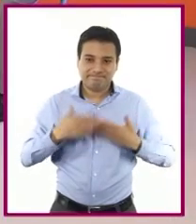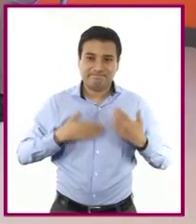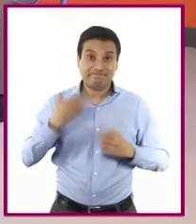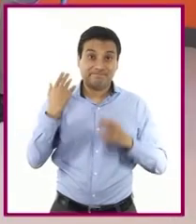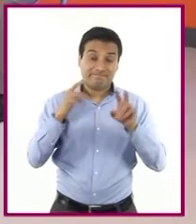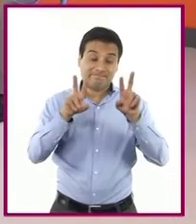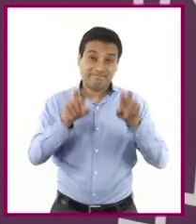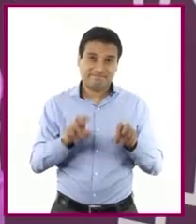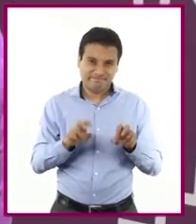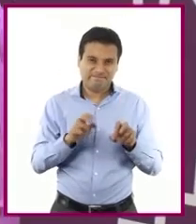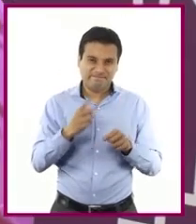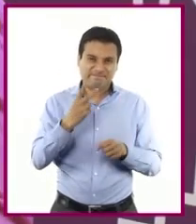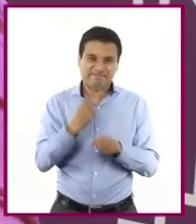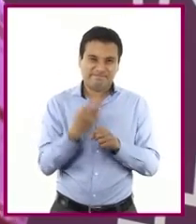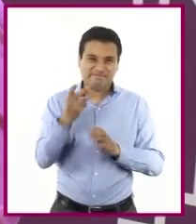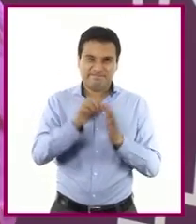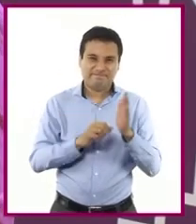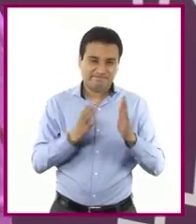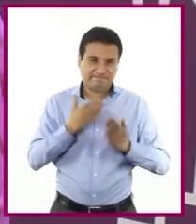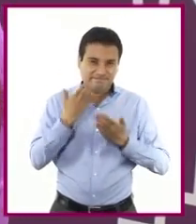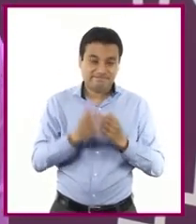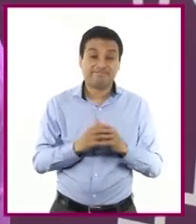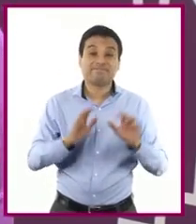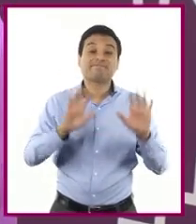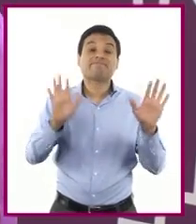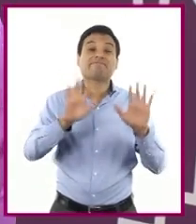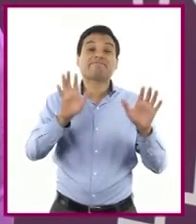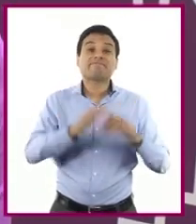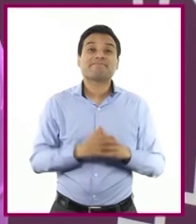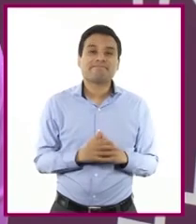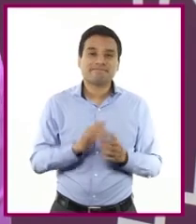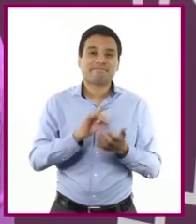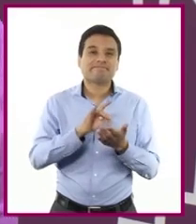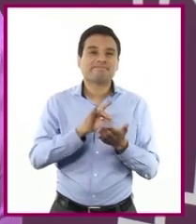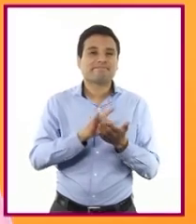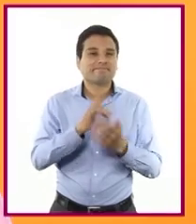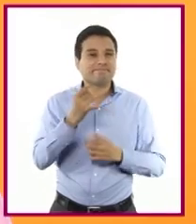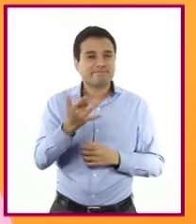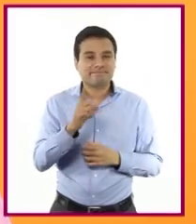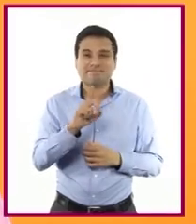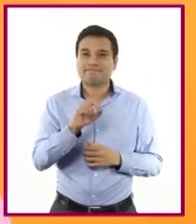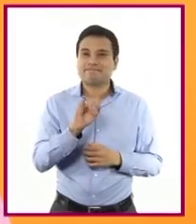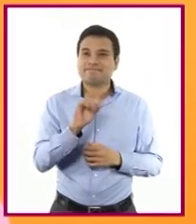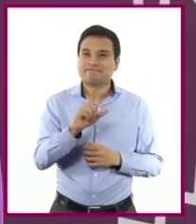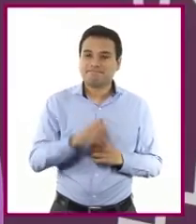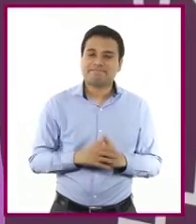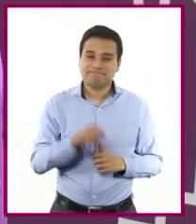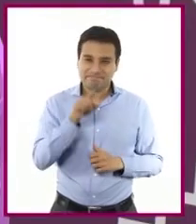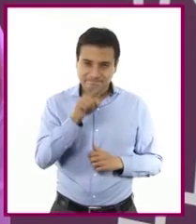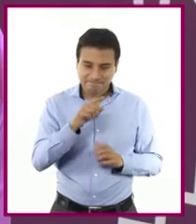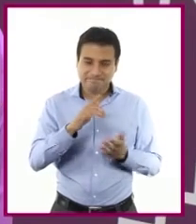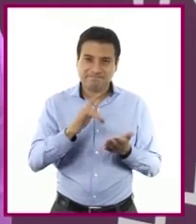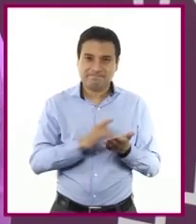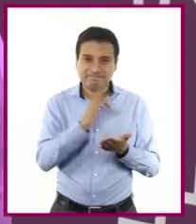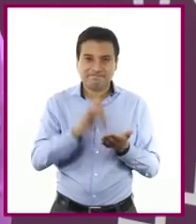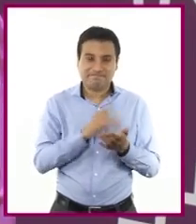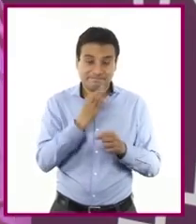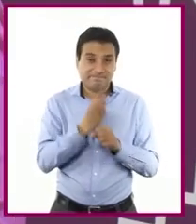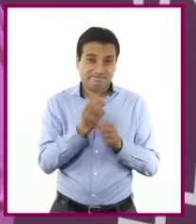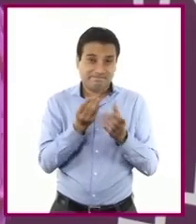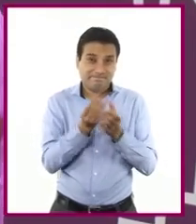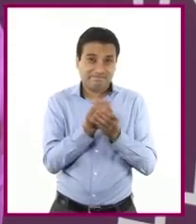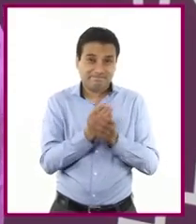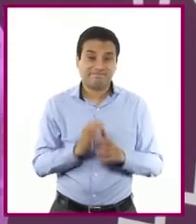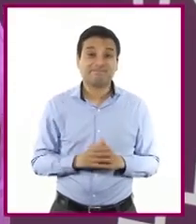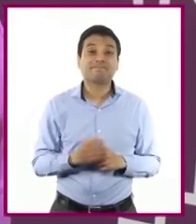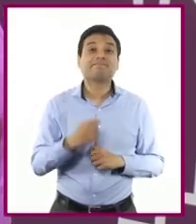del segundo trimestre. Nos despedimos y le agradecemos mucho a Daniel por su apoyo en esta sesión.